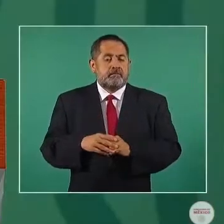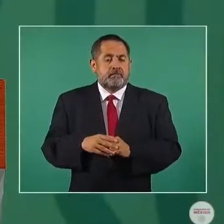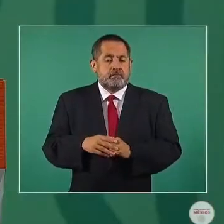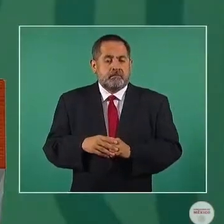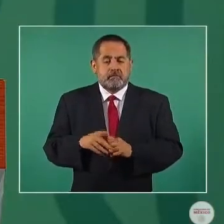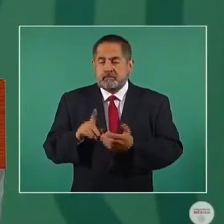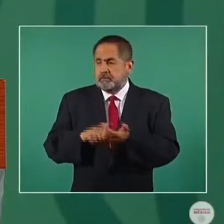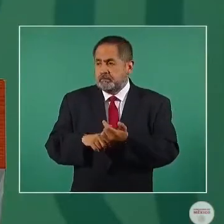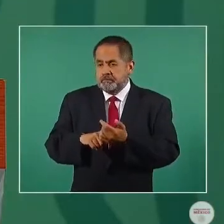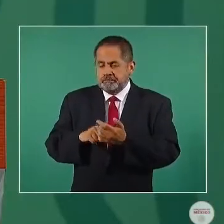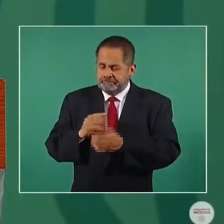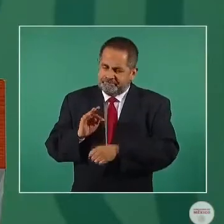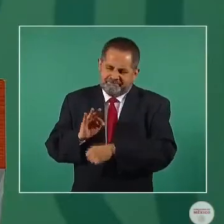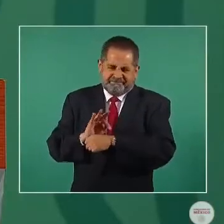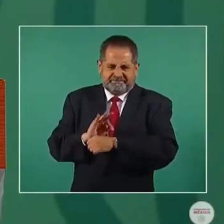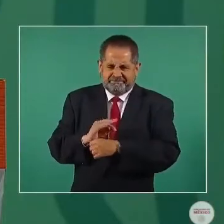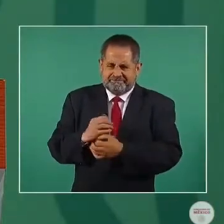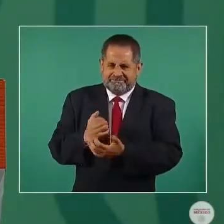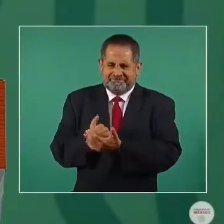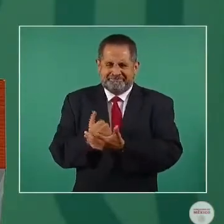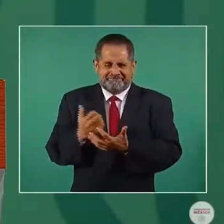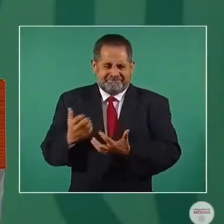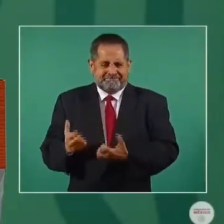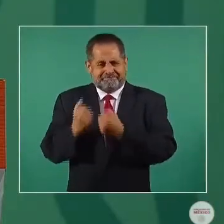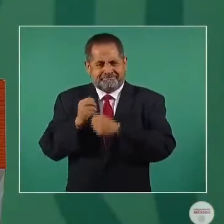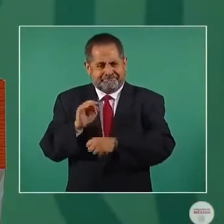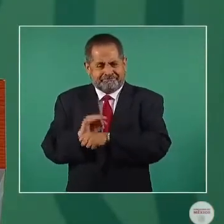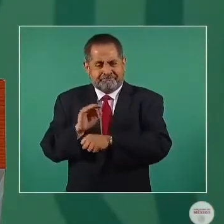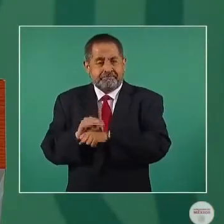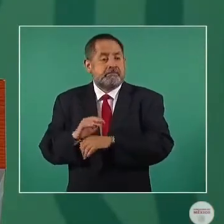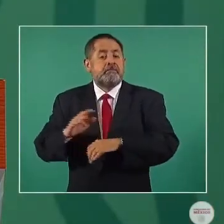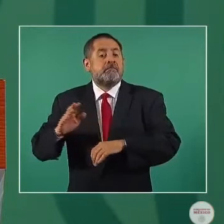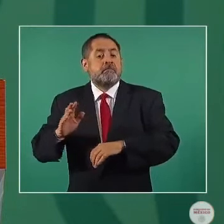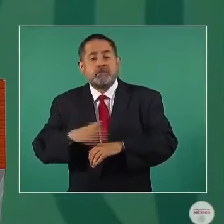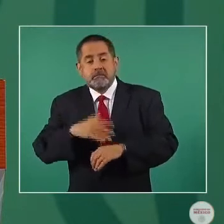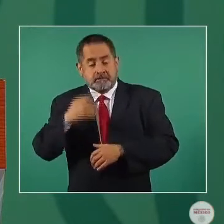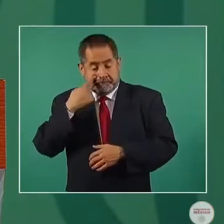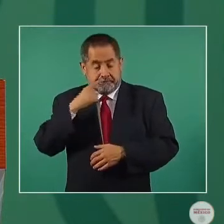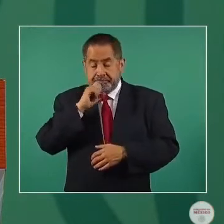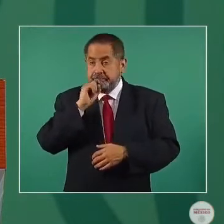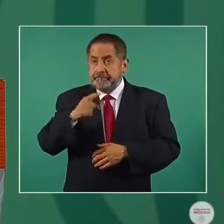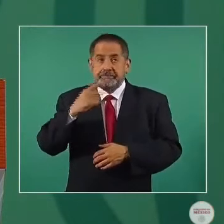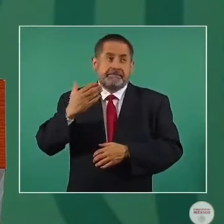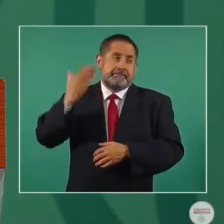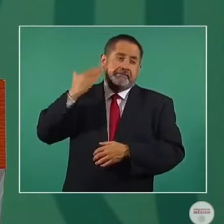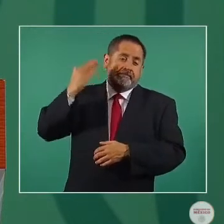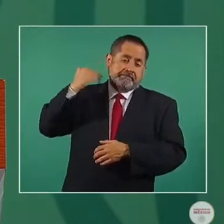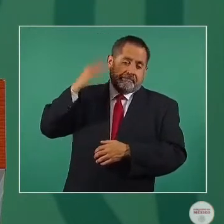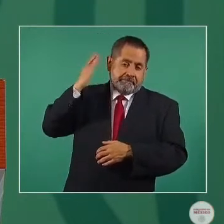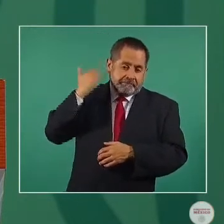estamos rescatando a Pemex, porque también lo que hicieron los corruptos